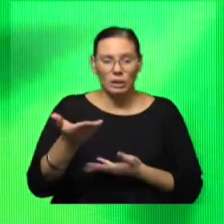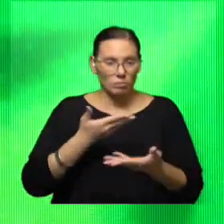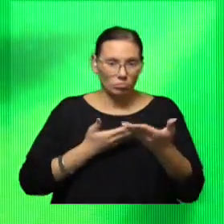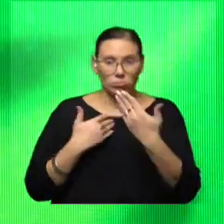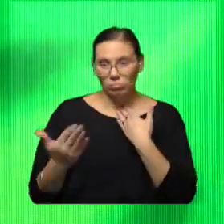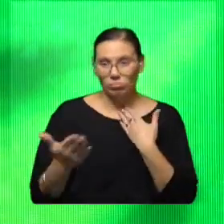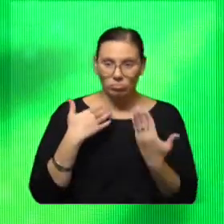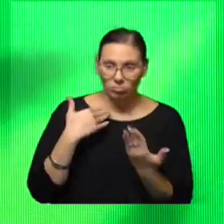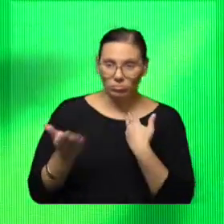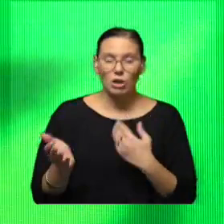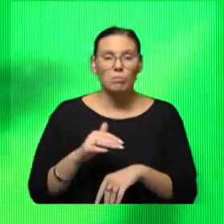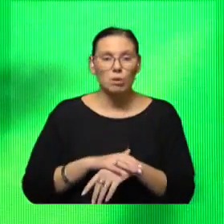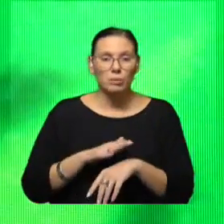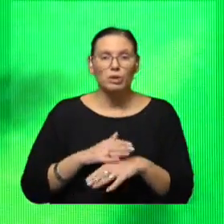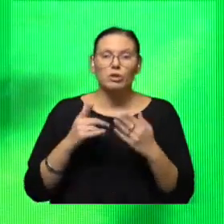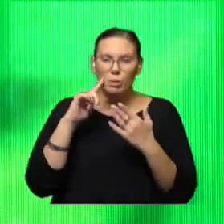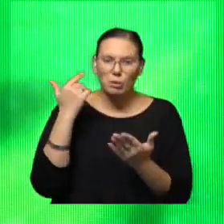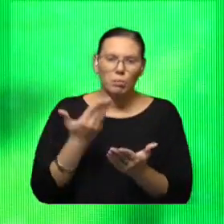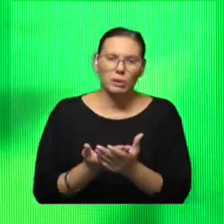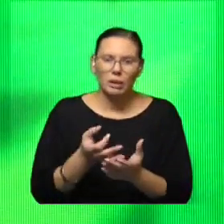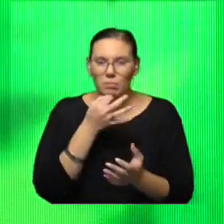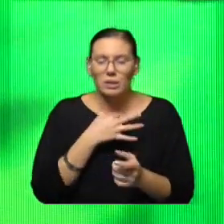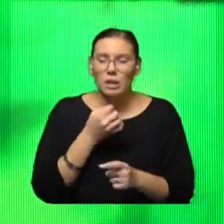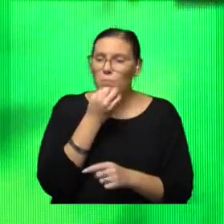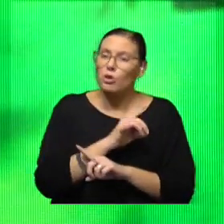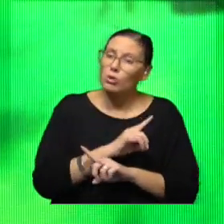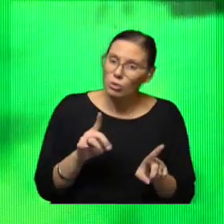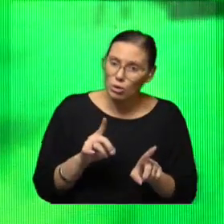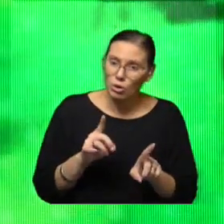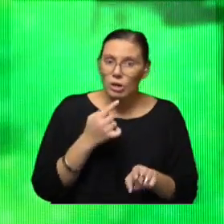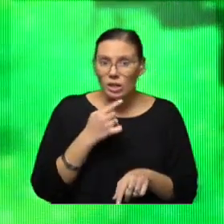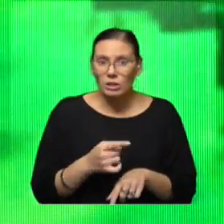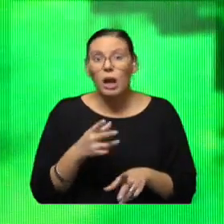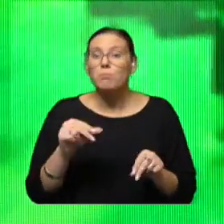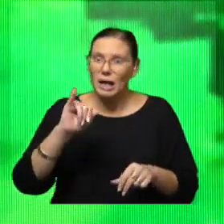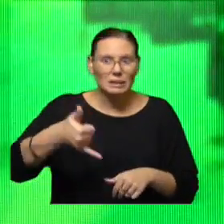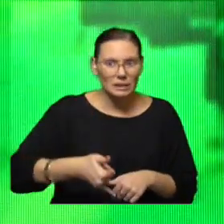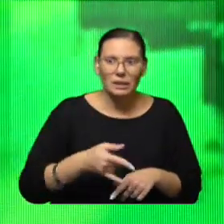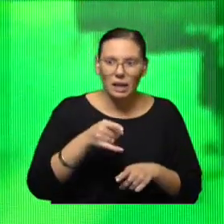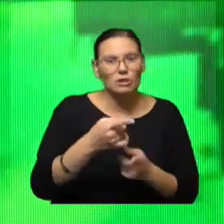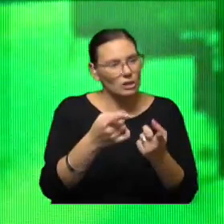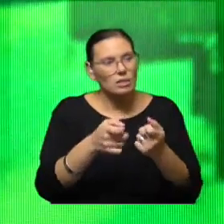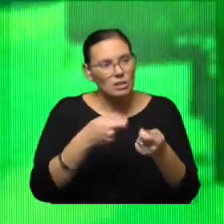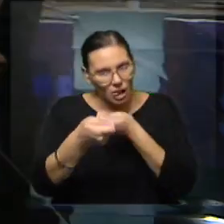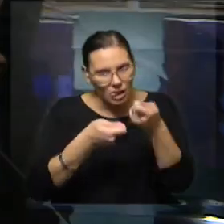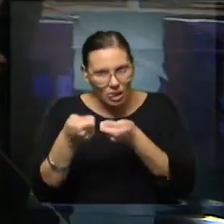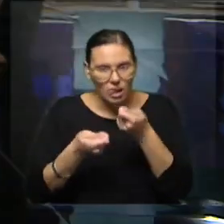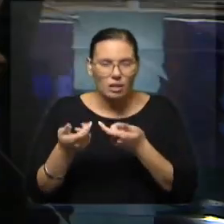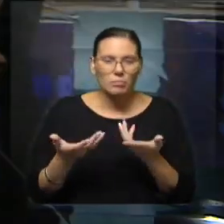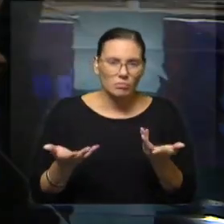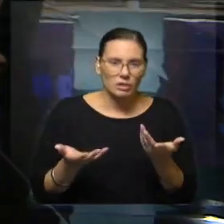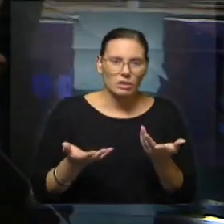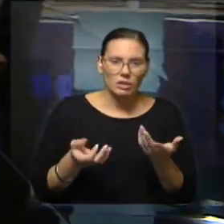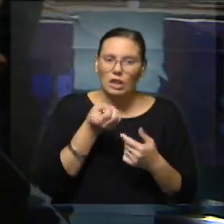o momentos donde capaz que yo le hacía propuestas y él me decía, mejor no, o le tiraba algo y me decía, sí, era eso lo que necesitábamos. Está